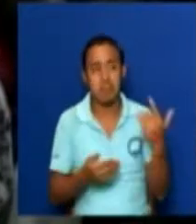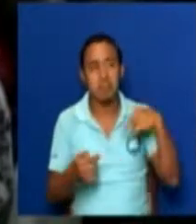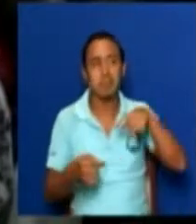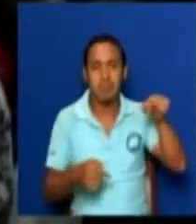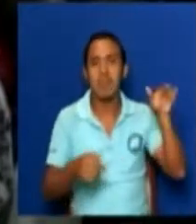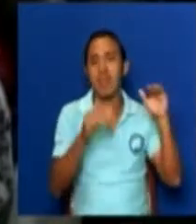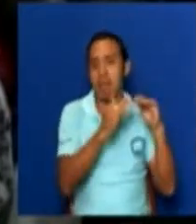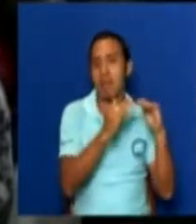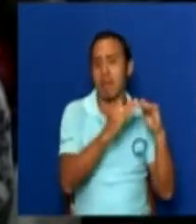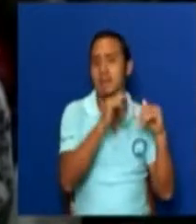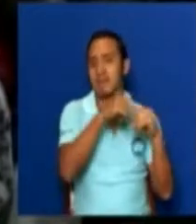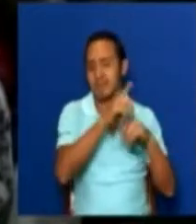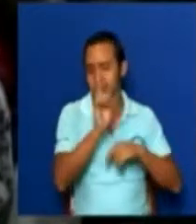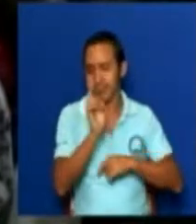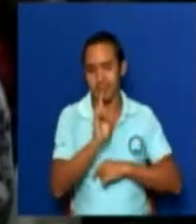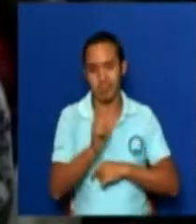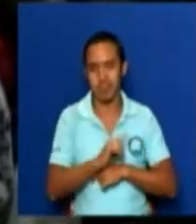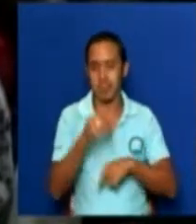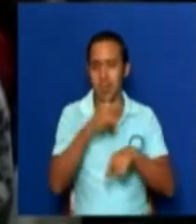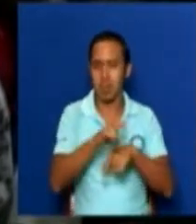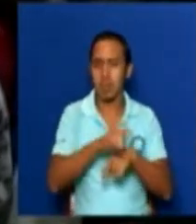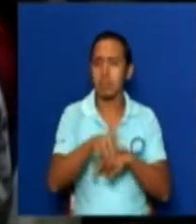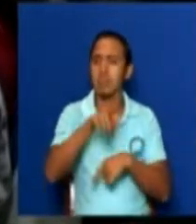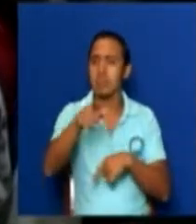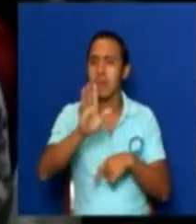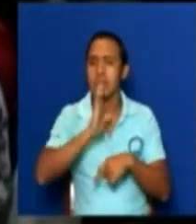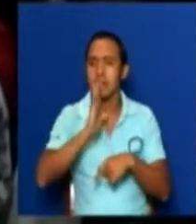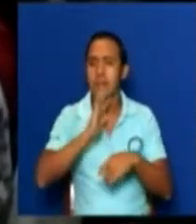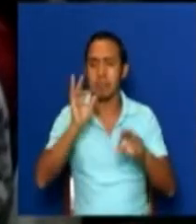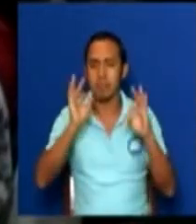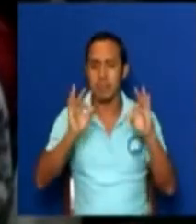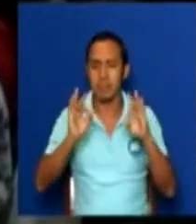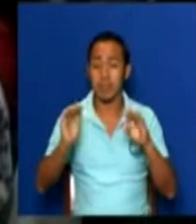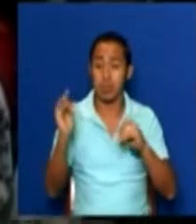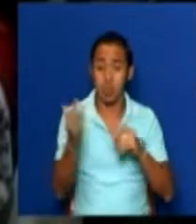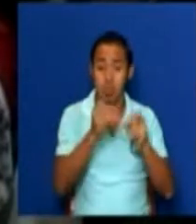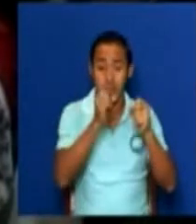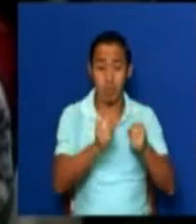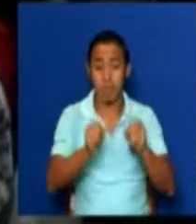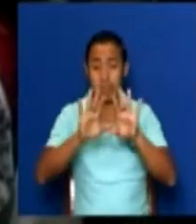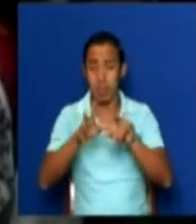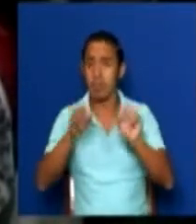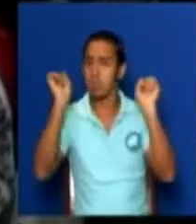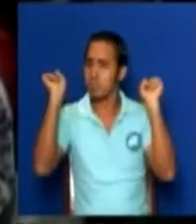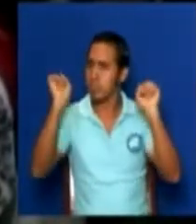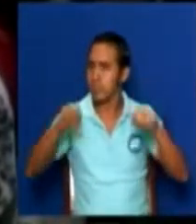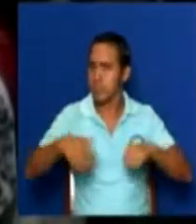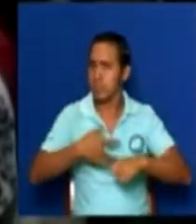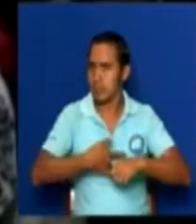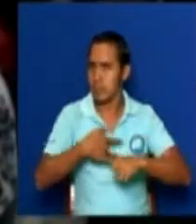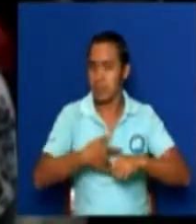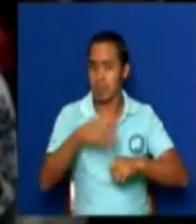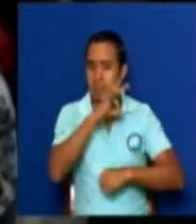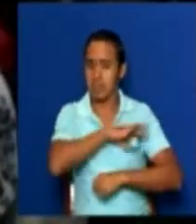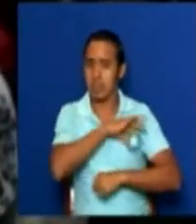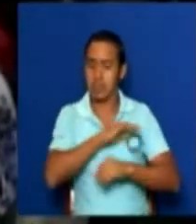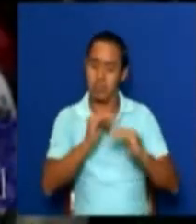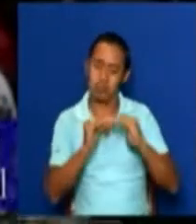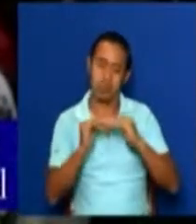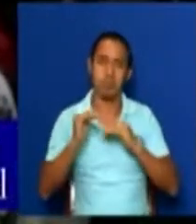humanos y el sindicato la equidad en la distribución de horas extras, porque todos, hombres y mujeres, requerimos de mayores ingresos.